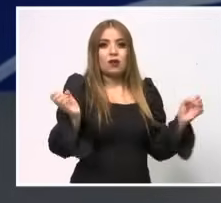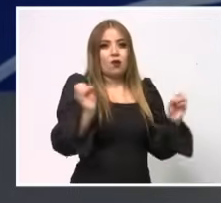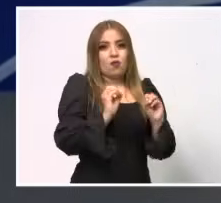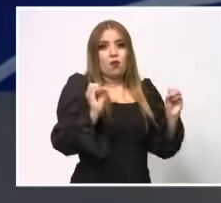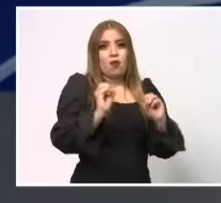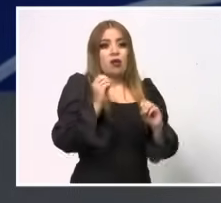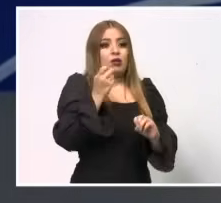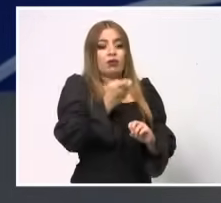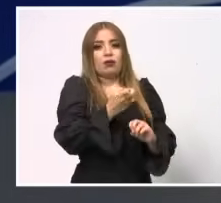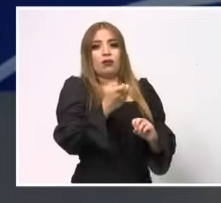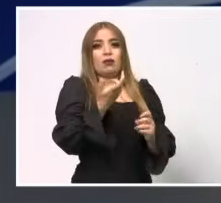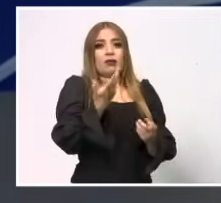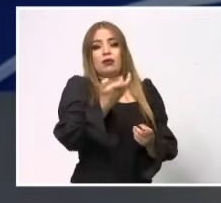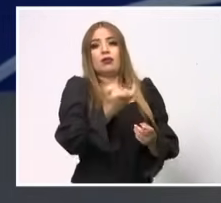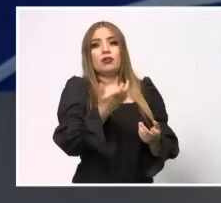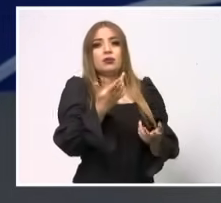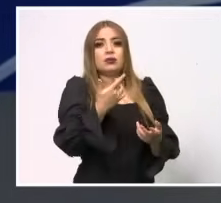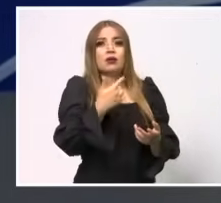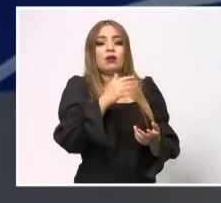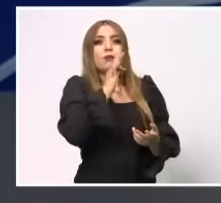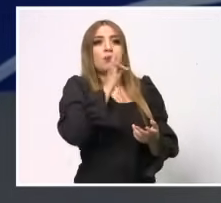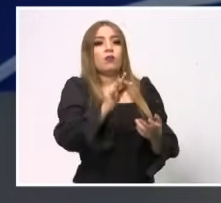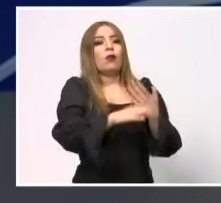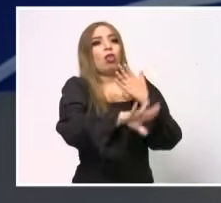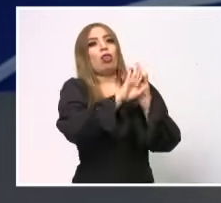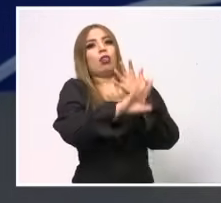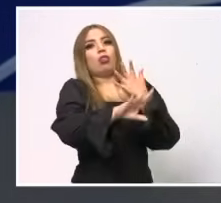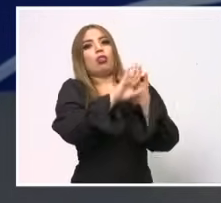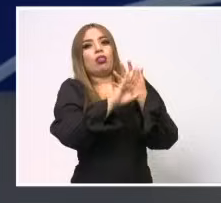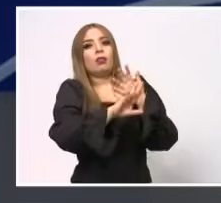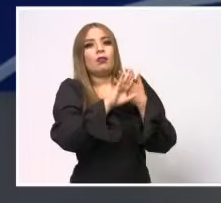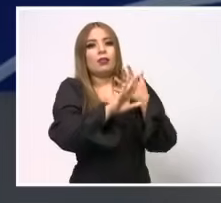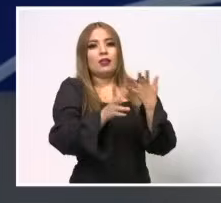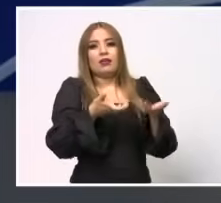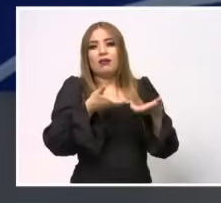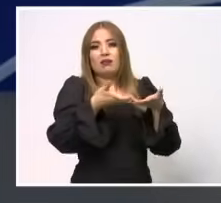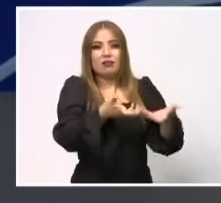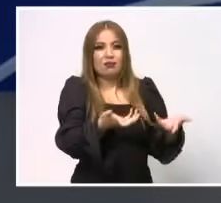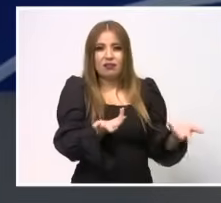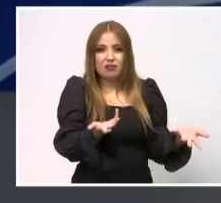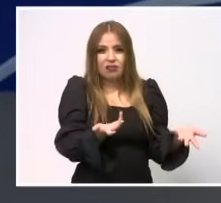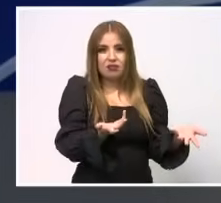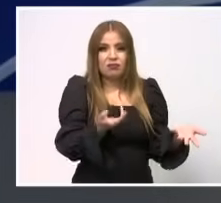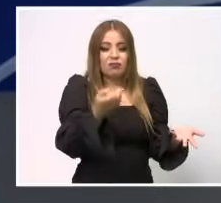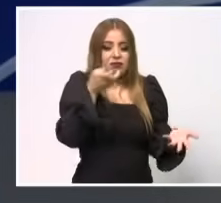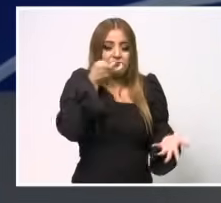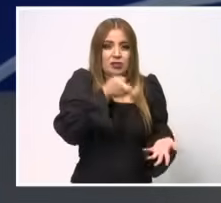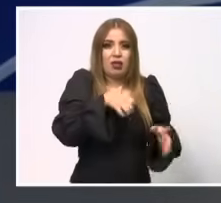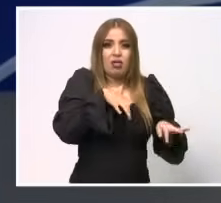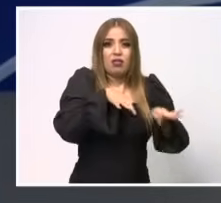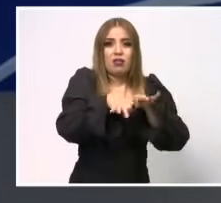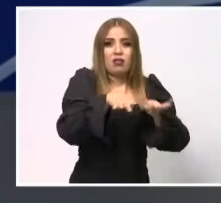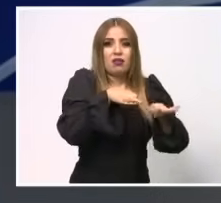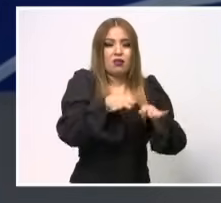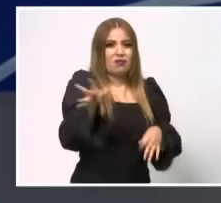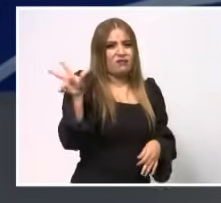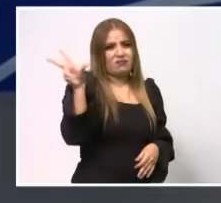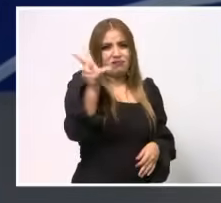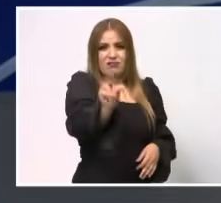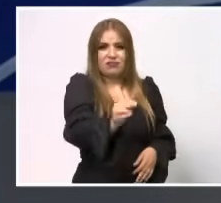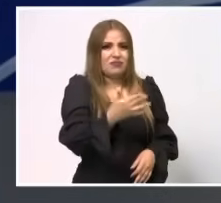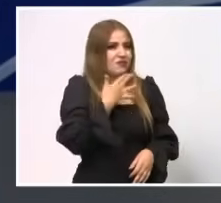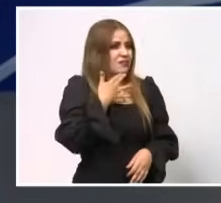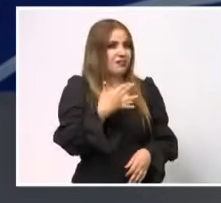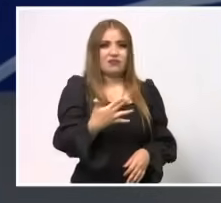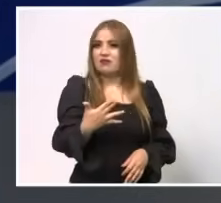por eso va a ser víctima de algún maltrato o de alguna situación de violencia que reprobamos en cualquiera